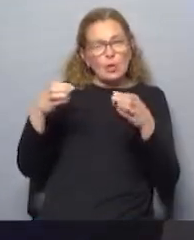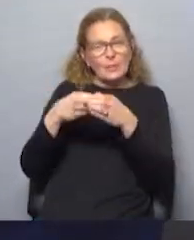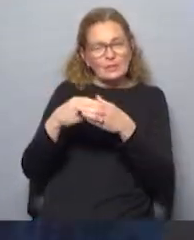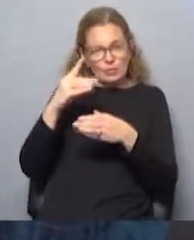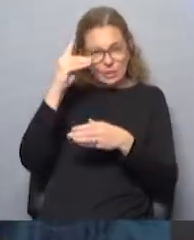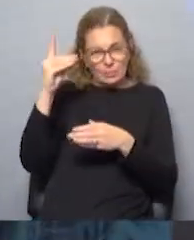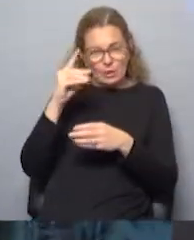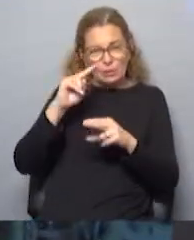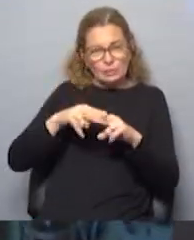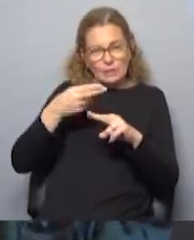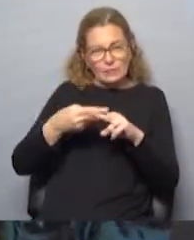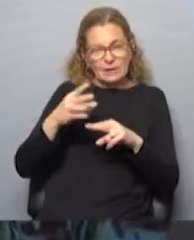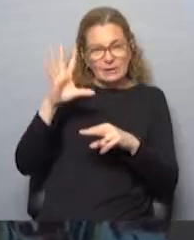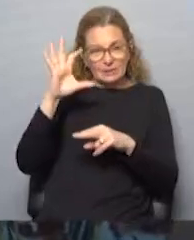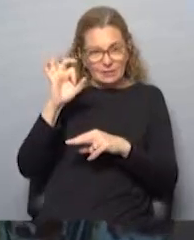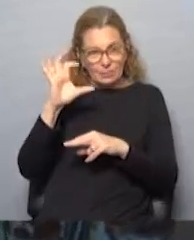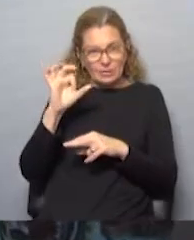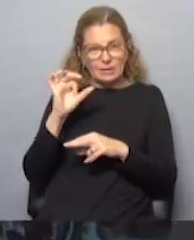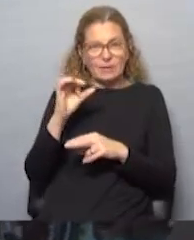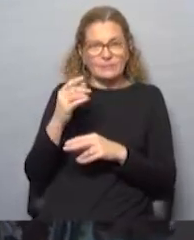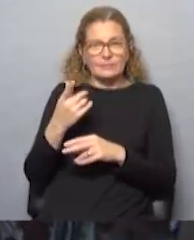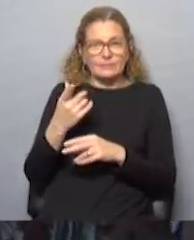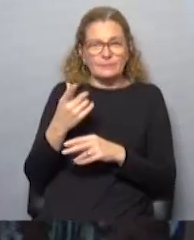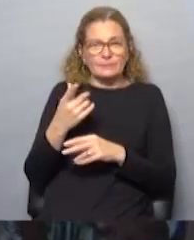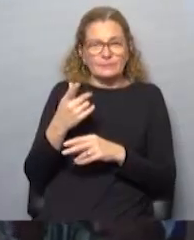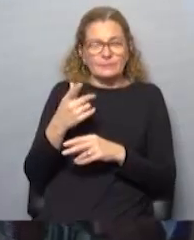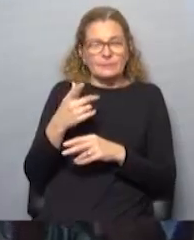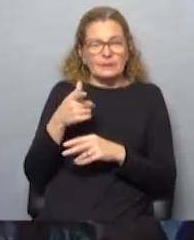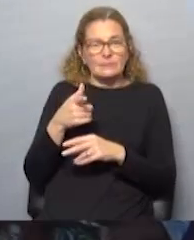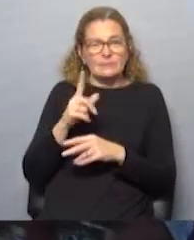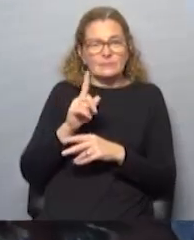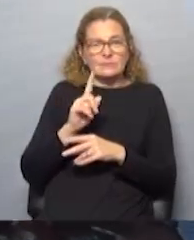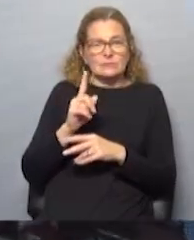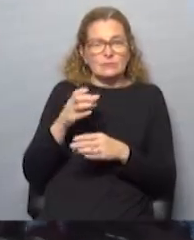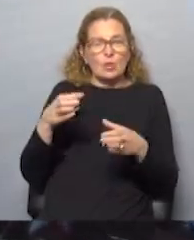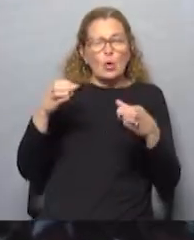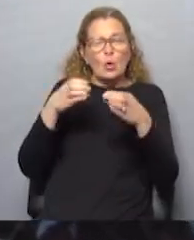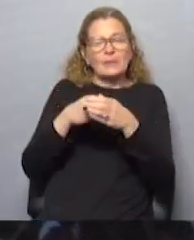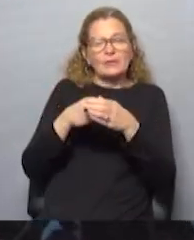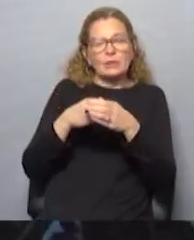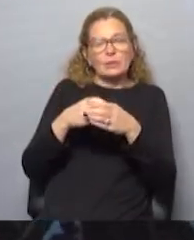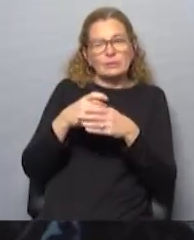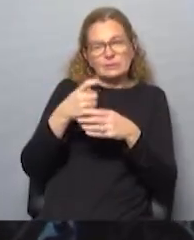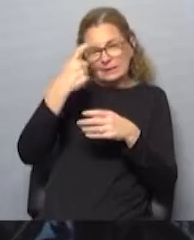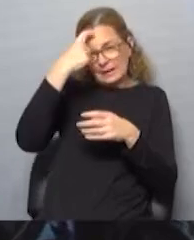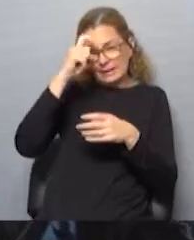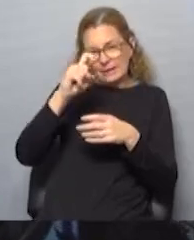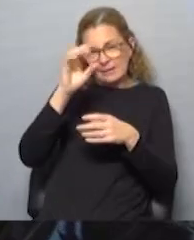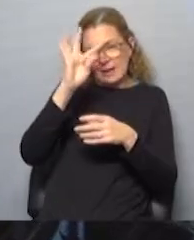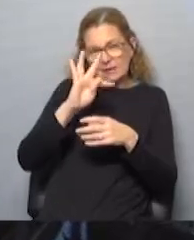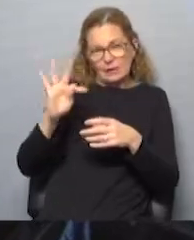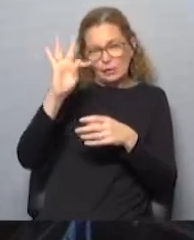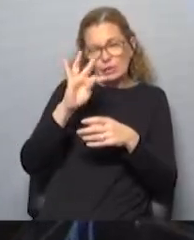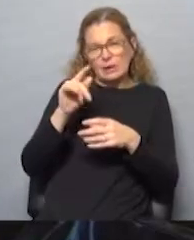diputados nuevamente con la comisión del senado o sea la comisión de ciencia y tecnología no